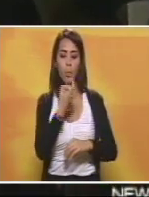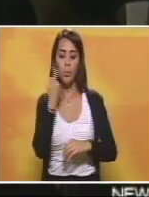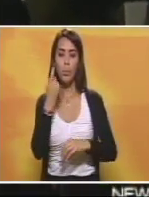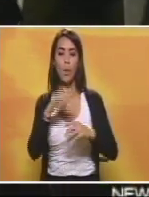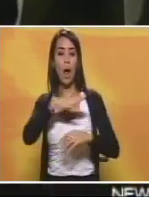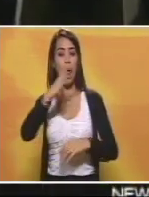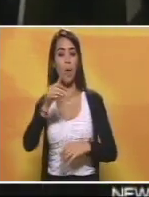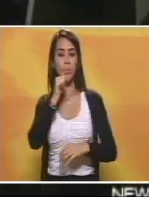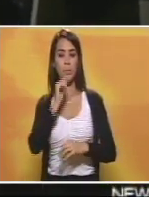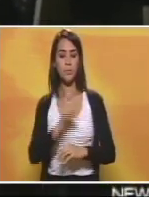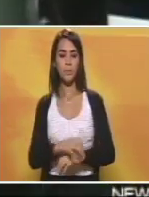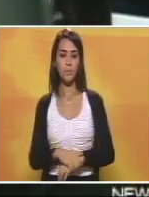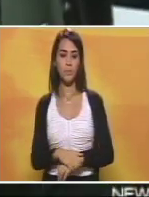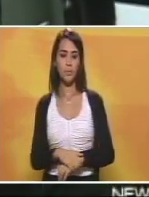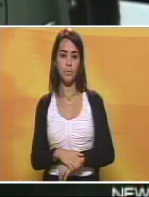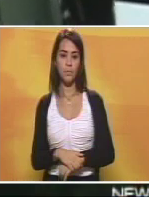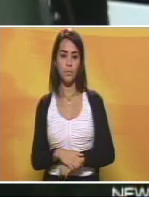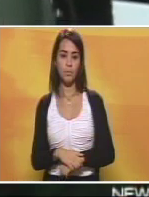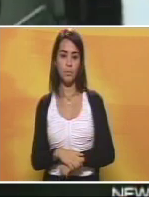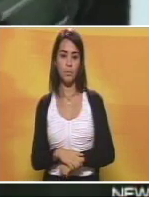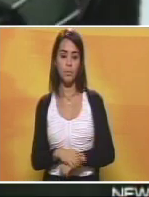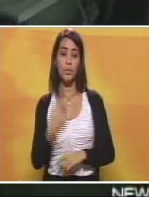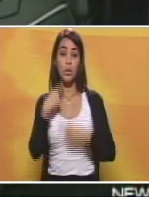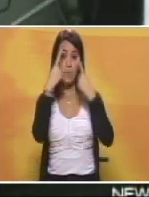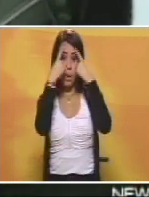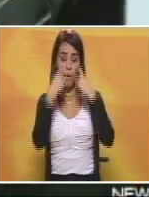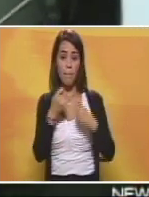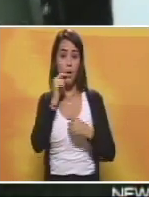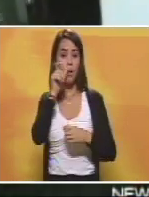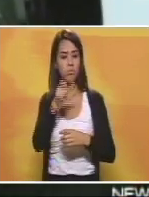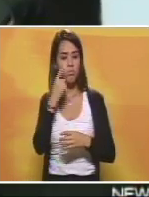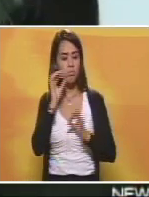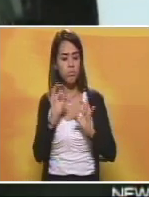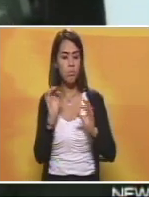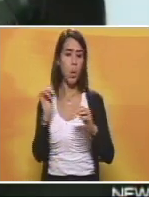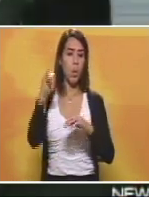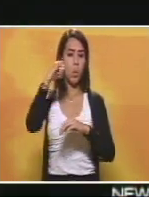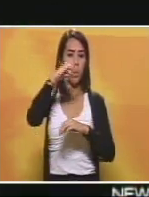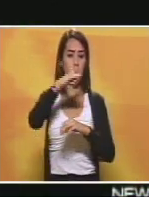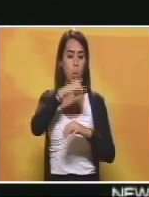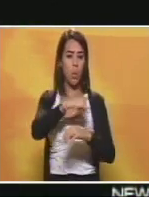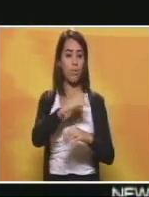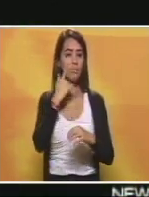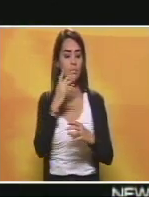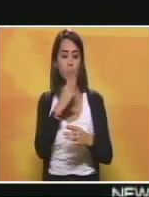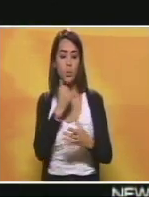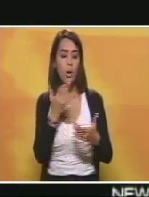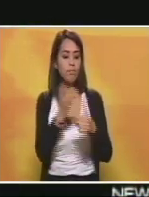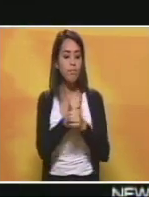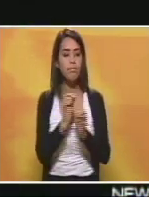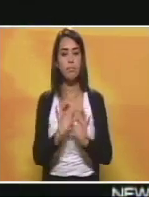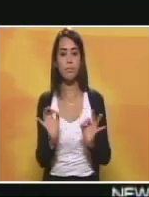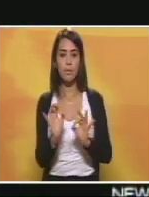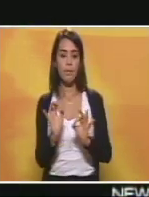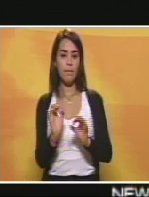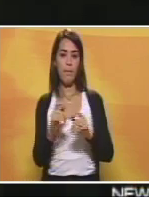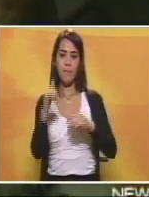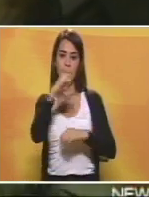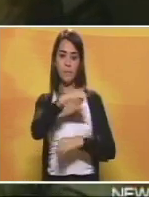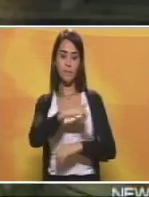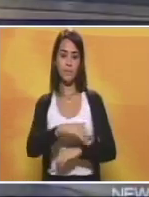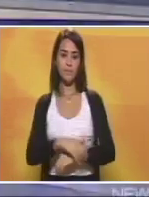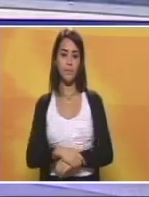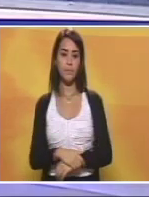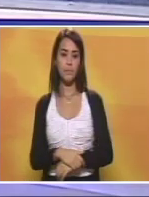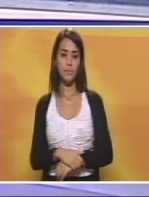índico durante los es donde los expertos creen que se estrelló el avión sin encontrar rastro alguno del aparato